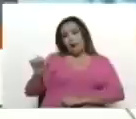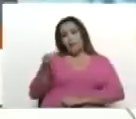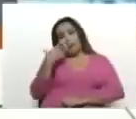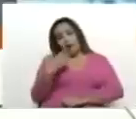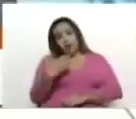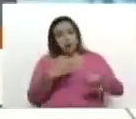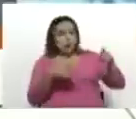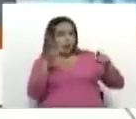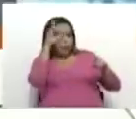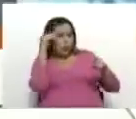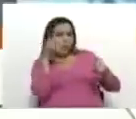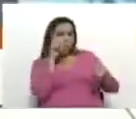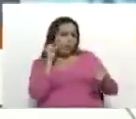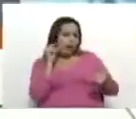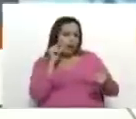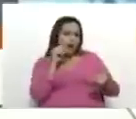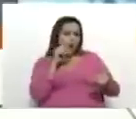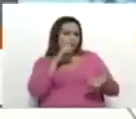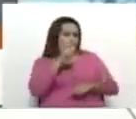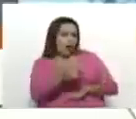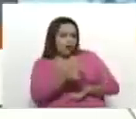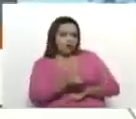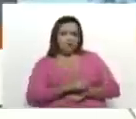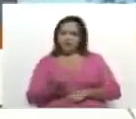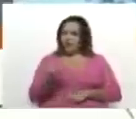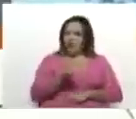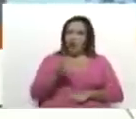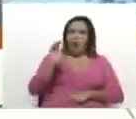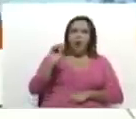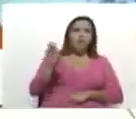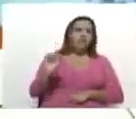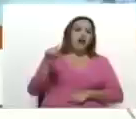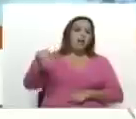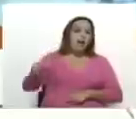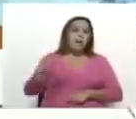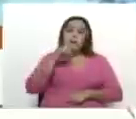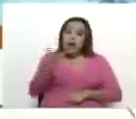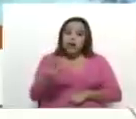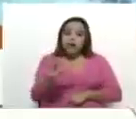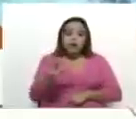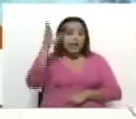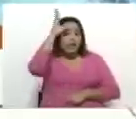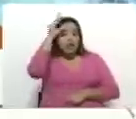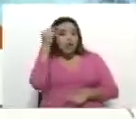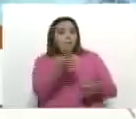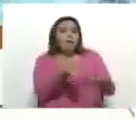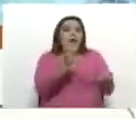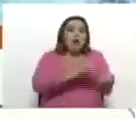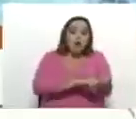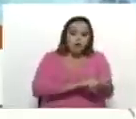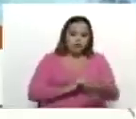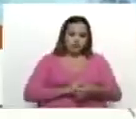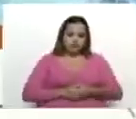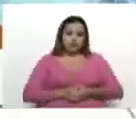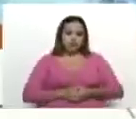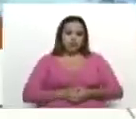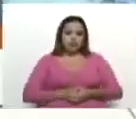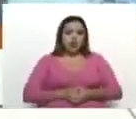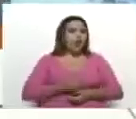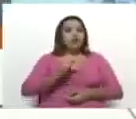no Obama era malo y Trump es peor no podemos